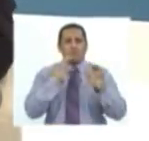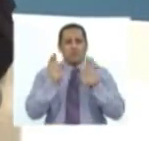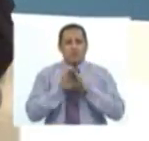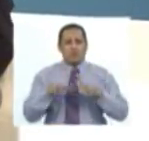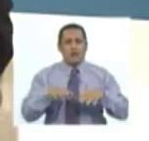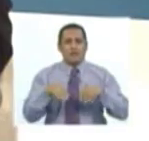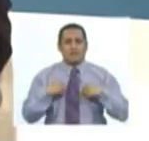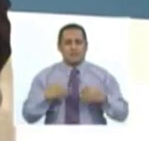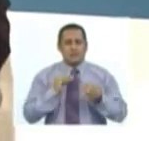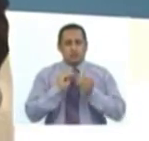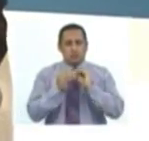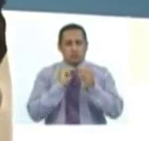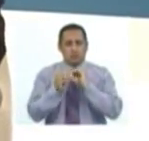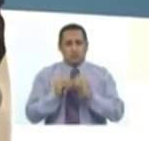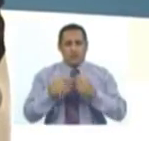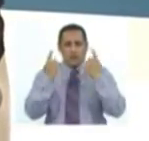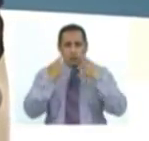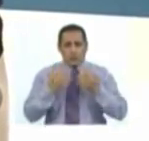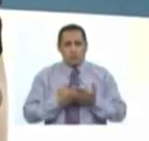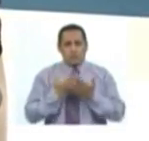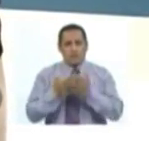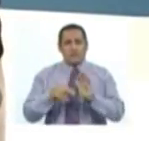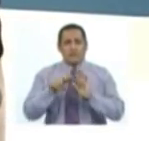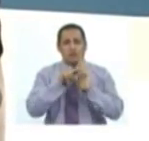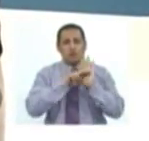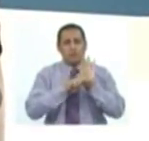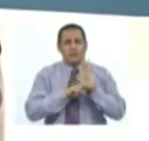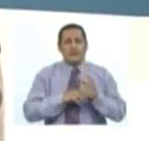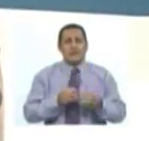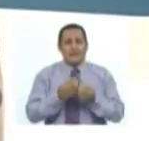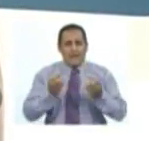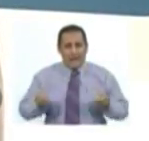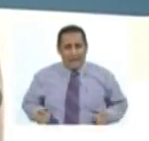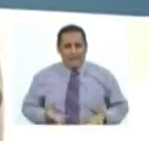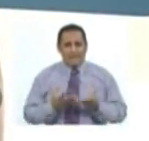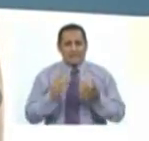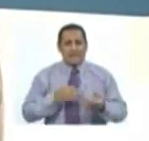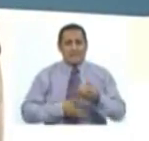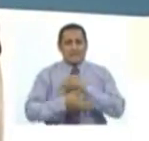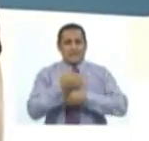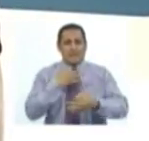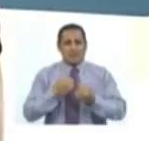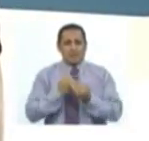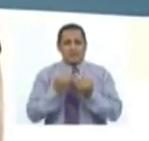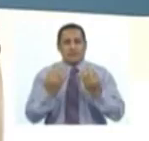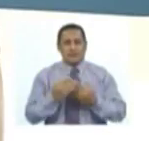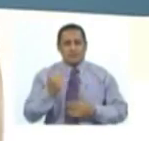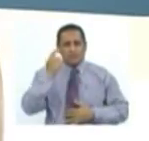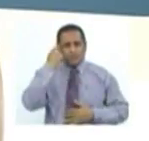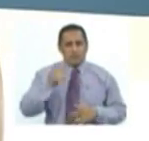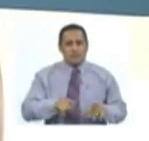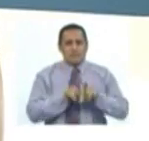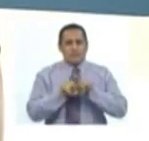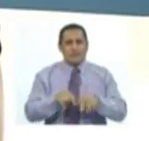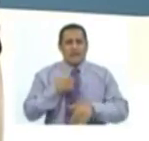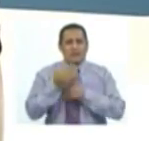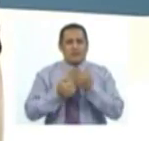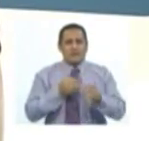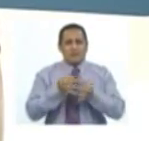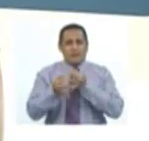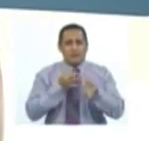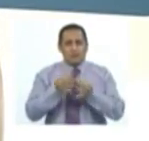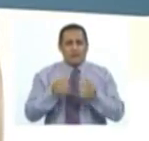el diseño Exacto. conceptual, y en ese caso normativo, que alienta el intercambio de puntos de vista, que promueve la deliberación,